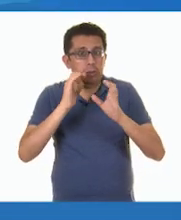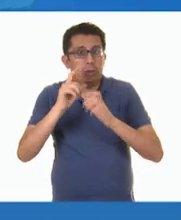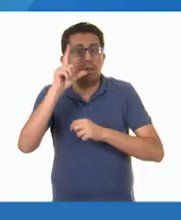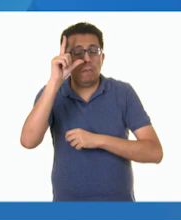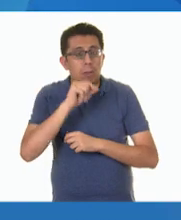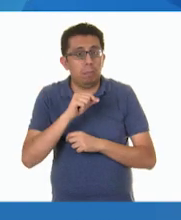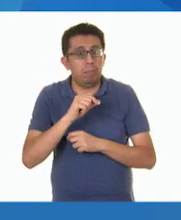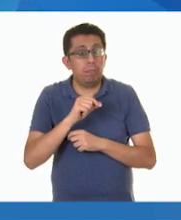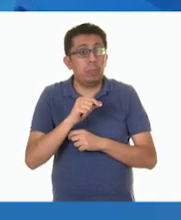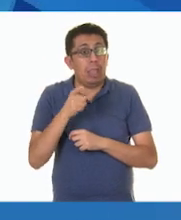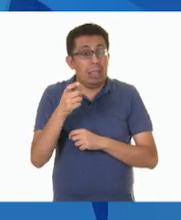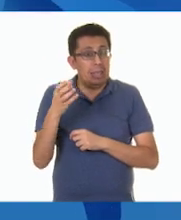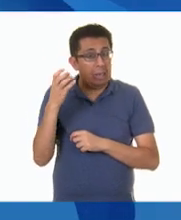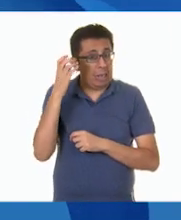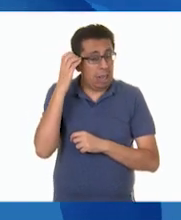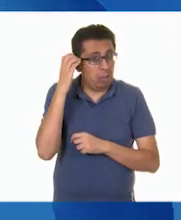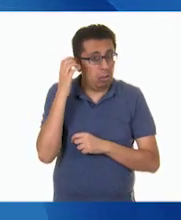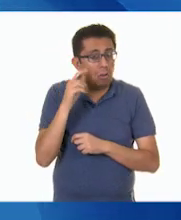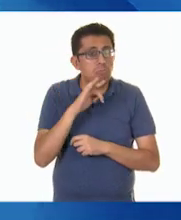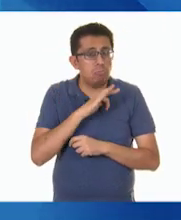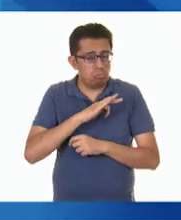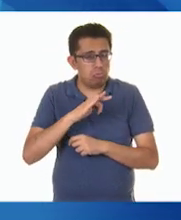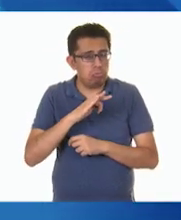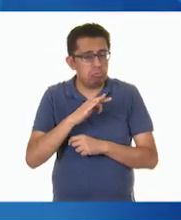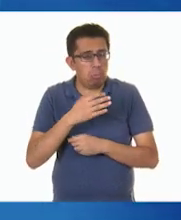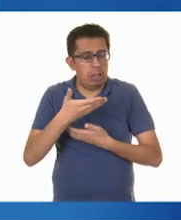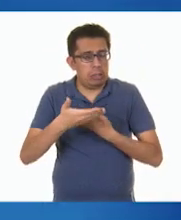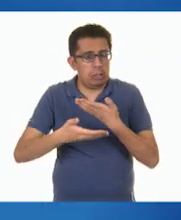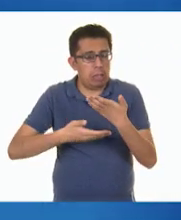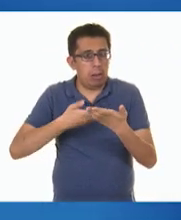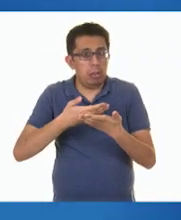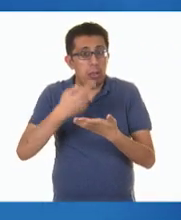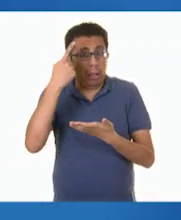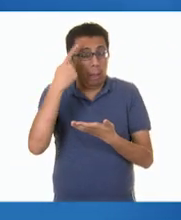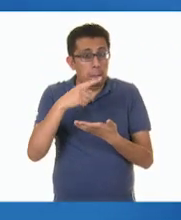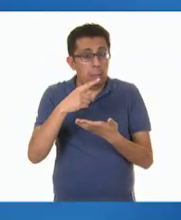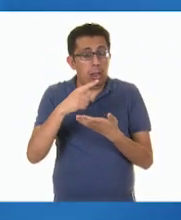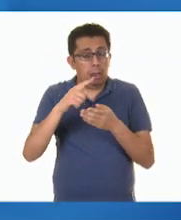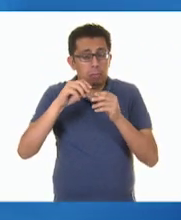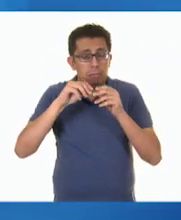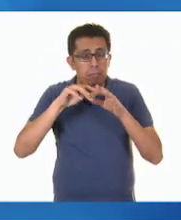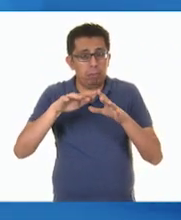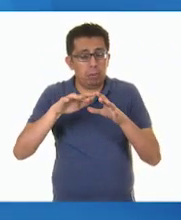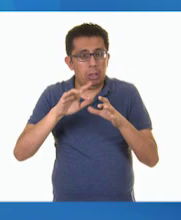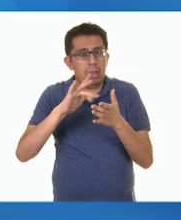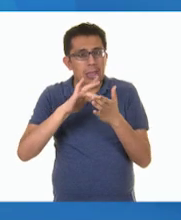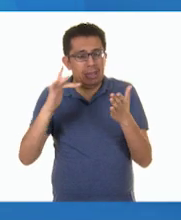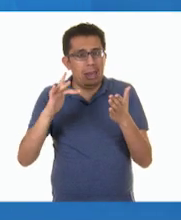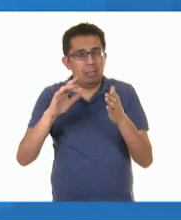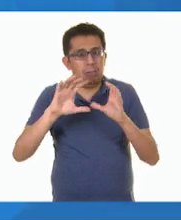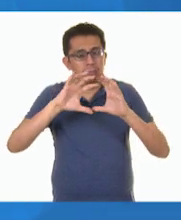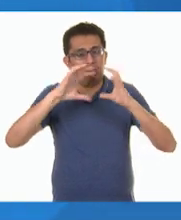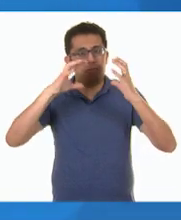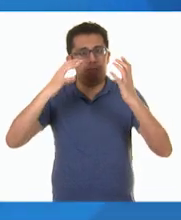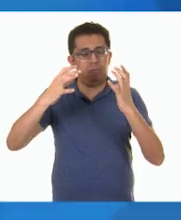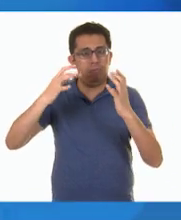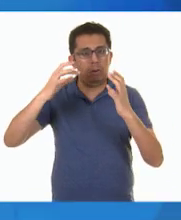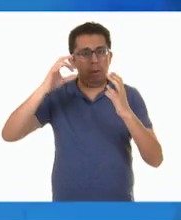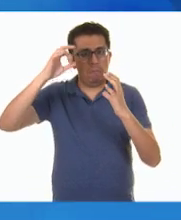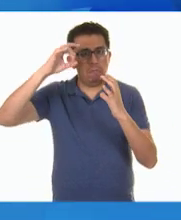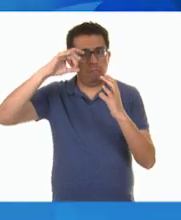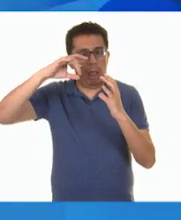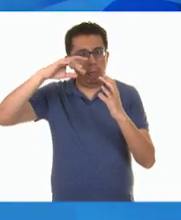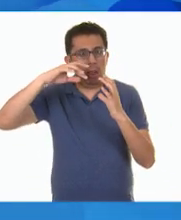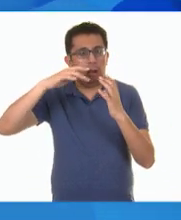de onda corta puede proporcionar un servicio donde la transmisión de señales por satélite, FM, Internet no